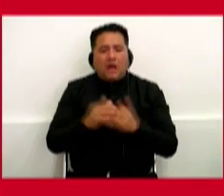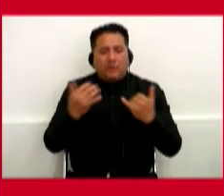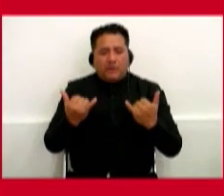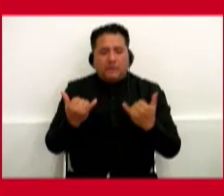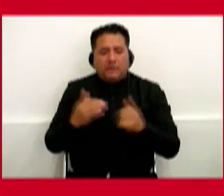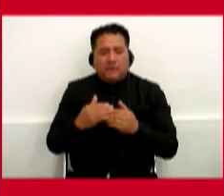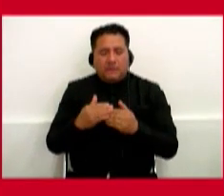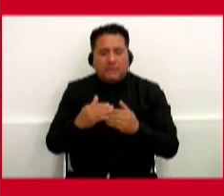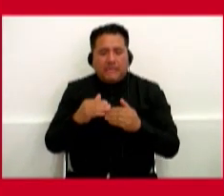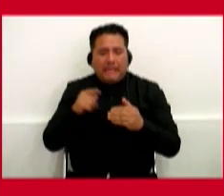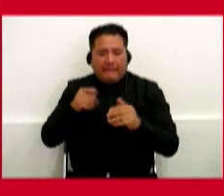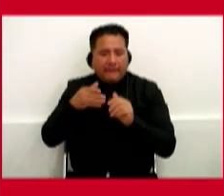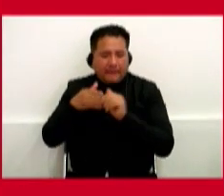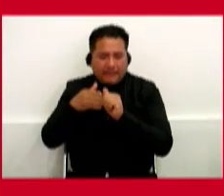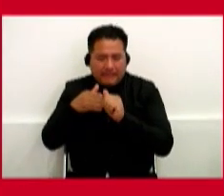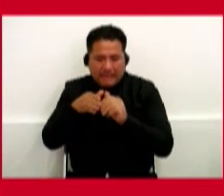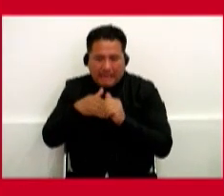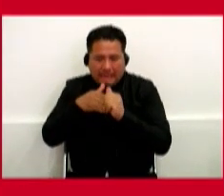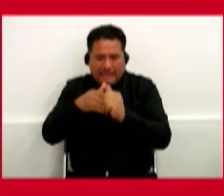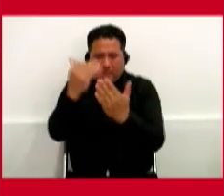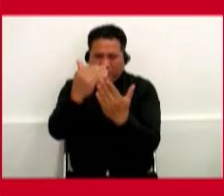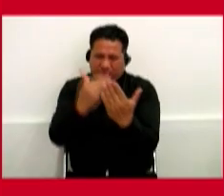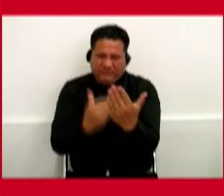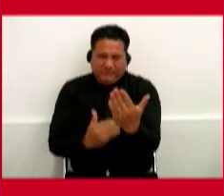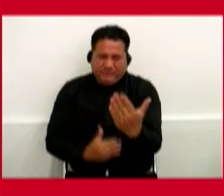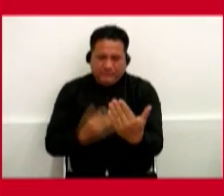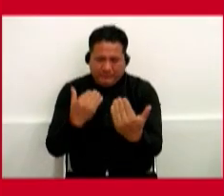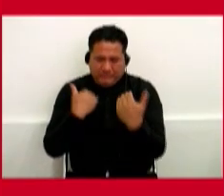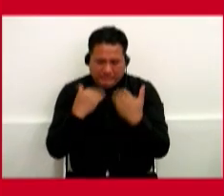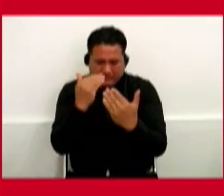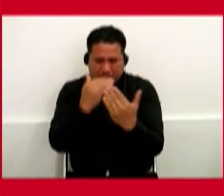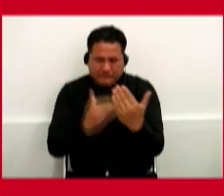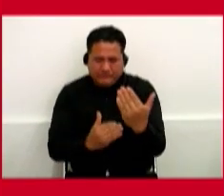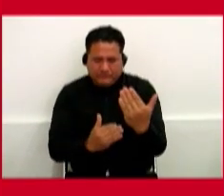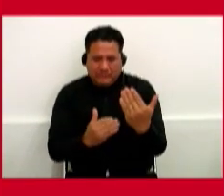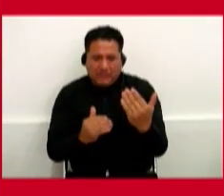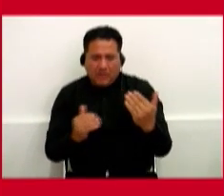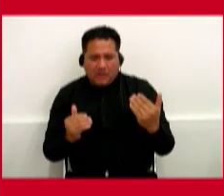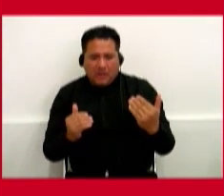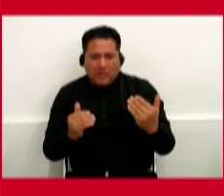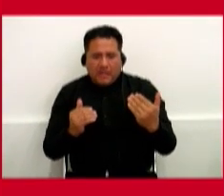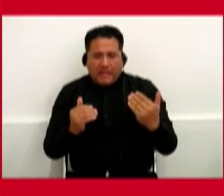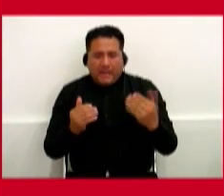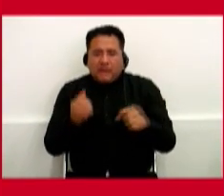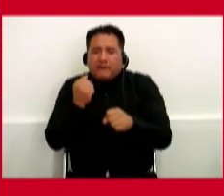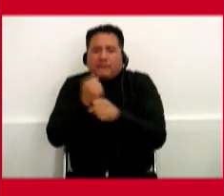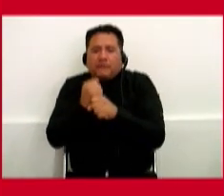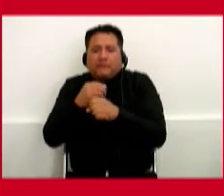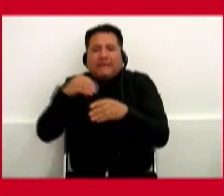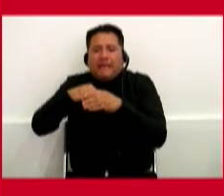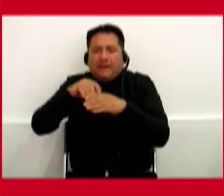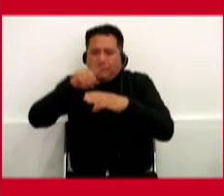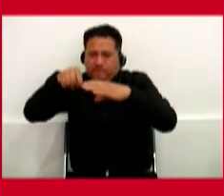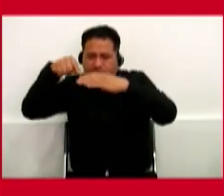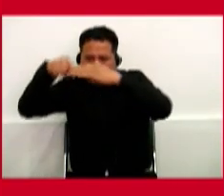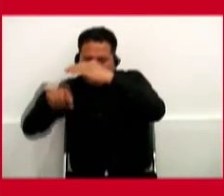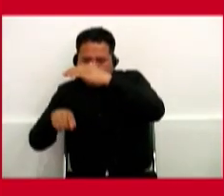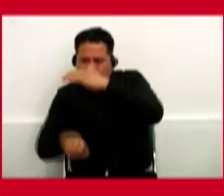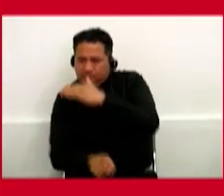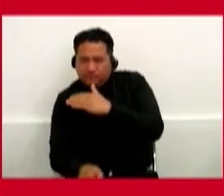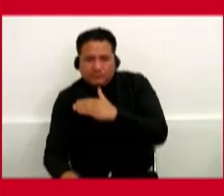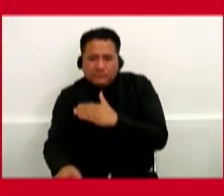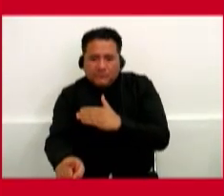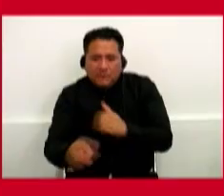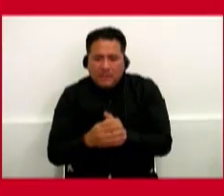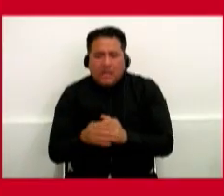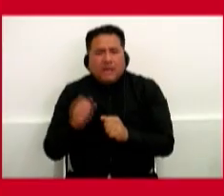esta guía principalmente, como se menciona en el título, está referida a labores subterráneas, hay puntos que sí son aplicables tanto a